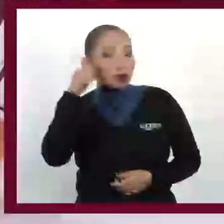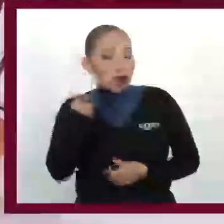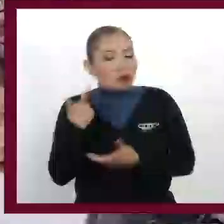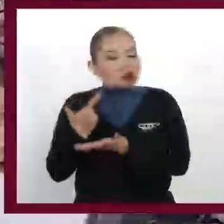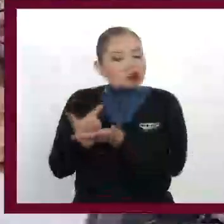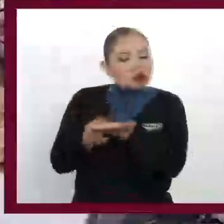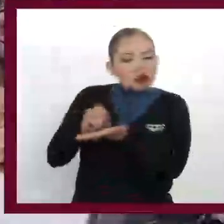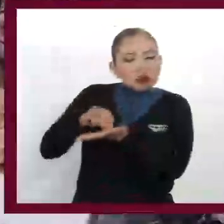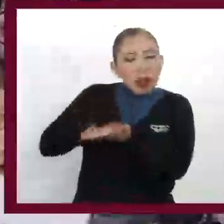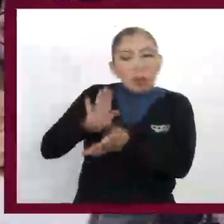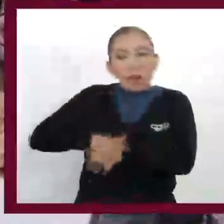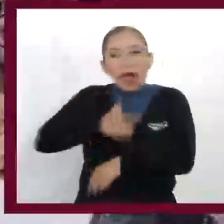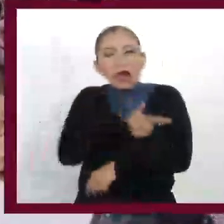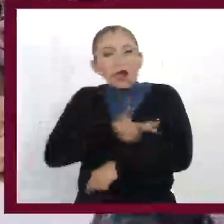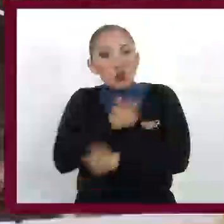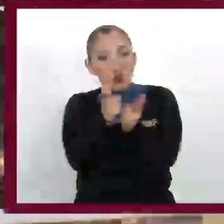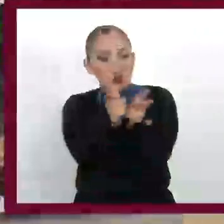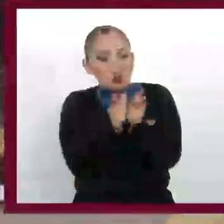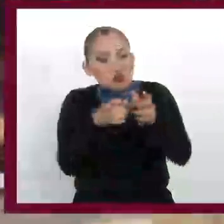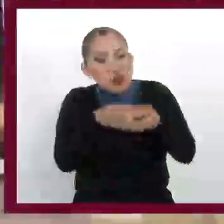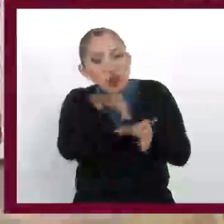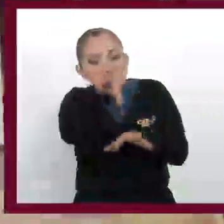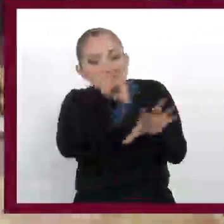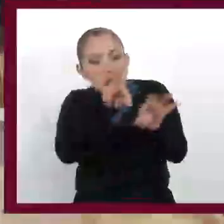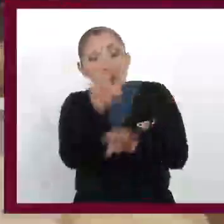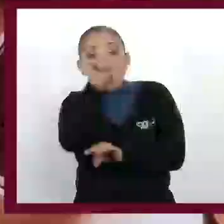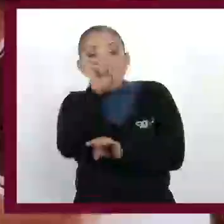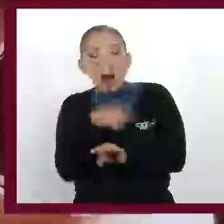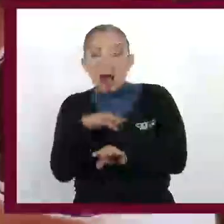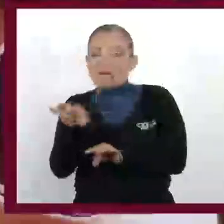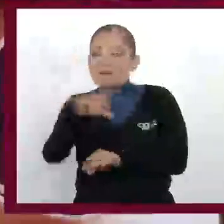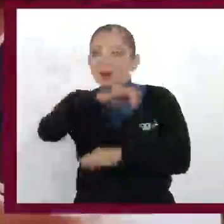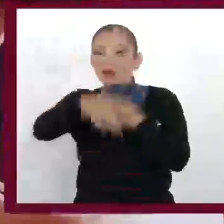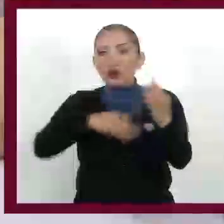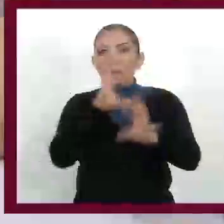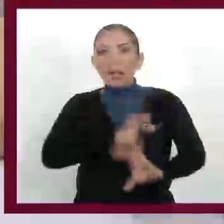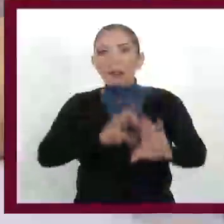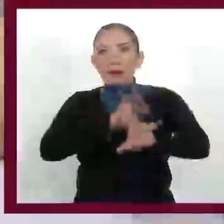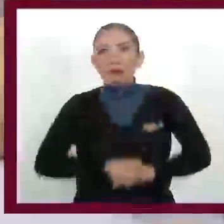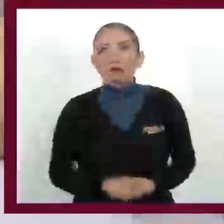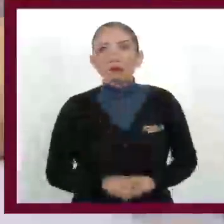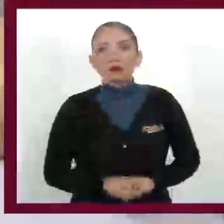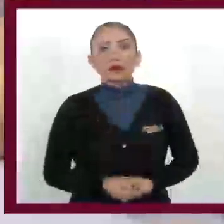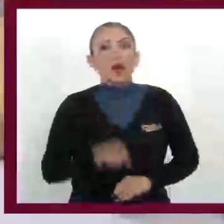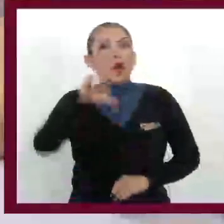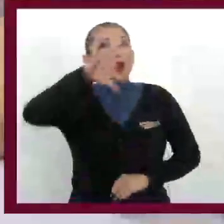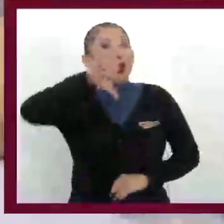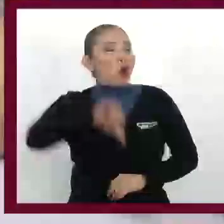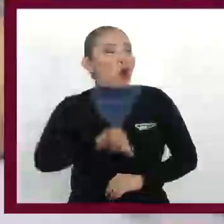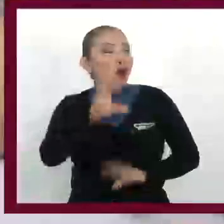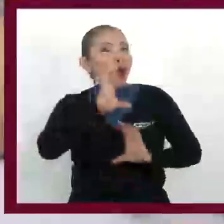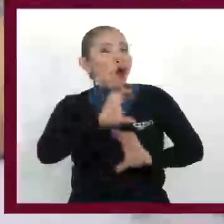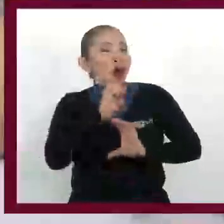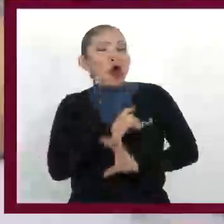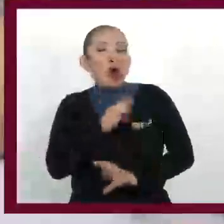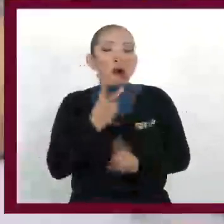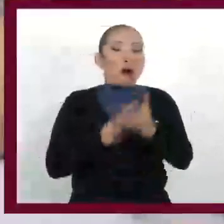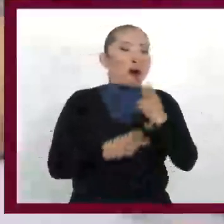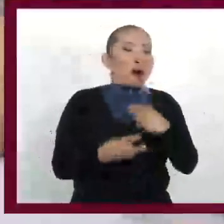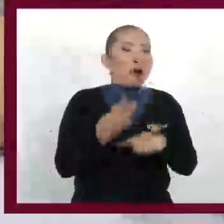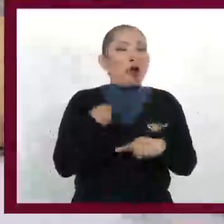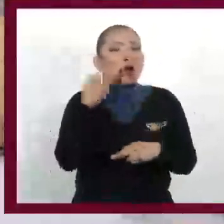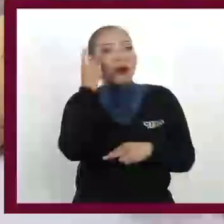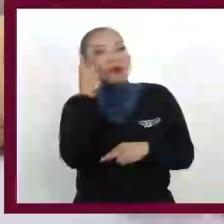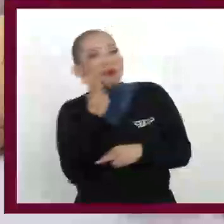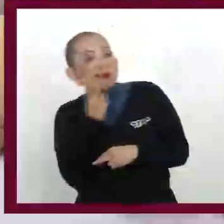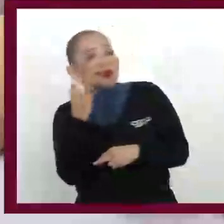Escucha y registra las canciones que más te gusten en grupo. Elijan una y cántenla. Hoy volví a dormir